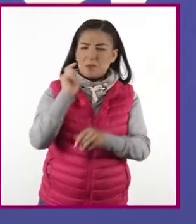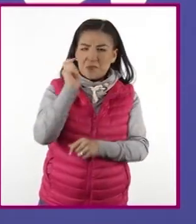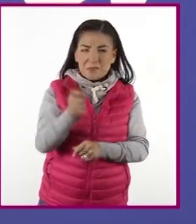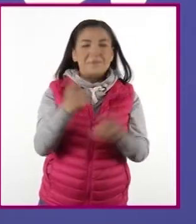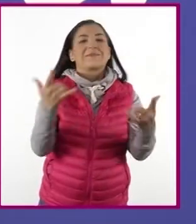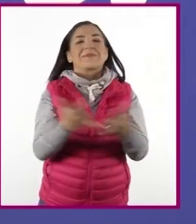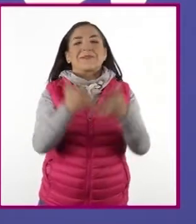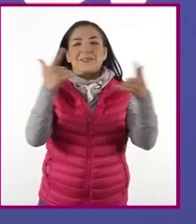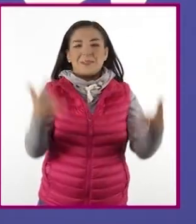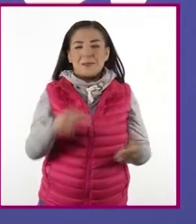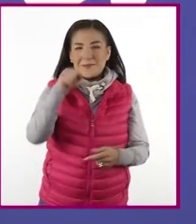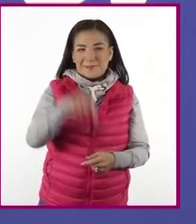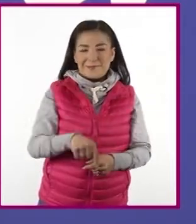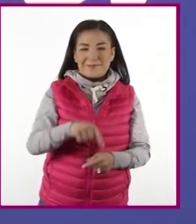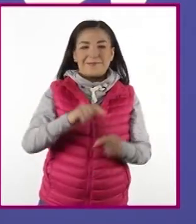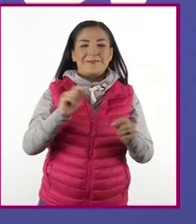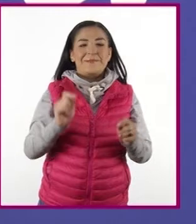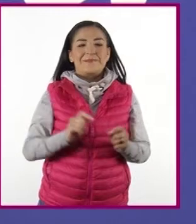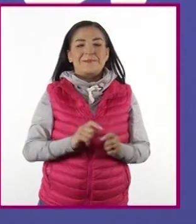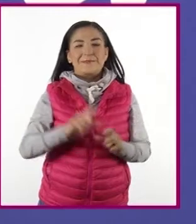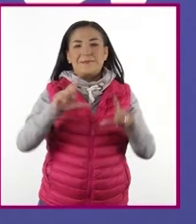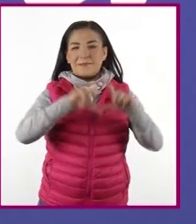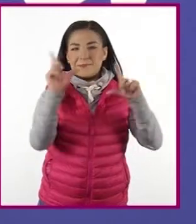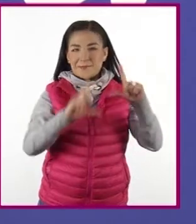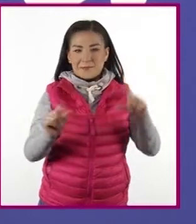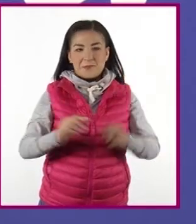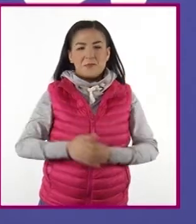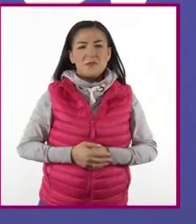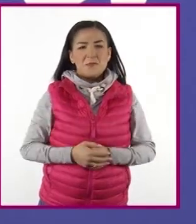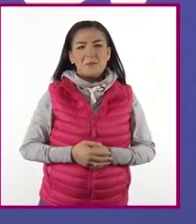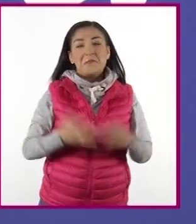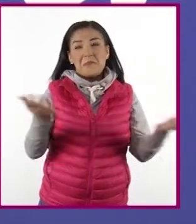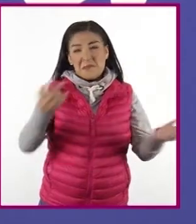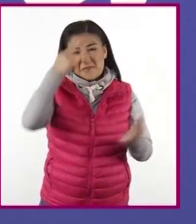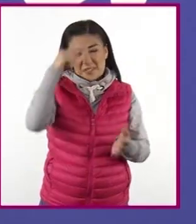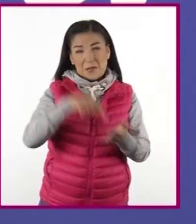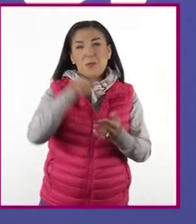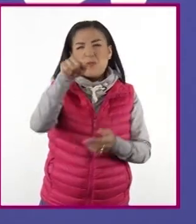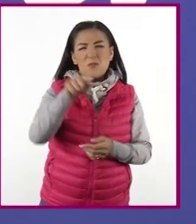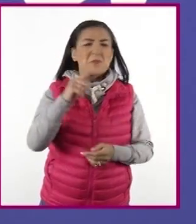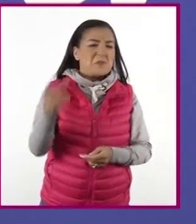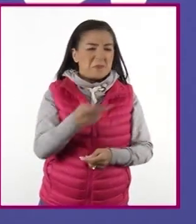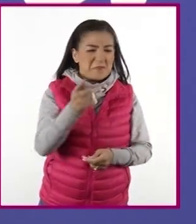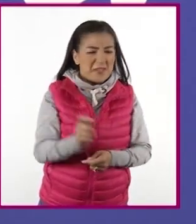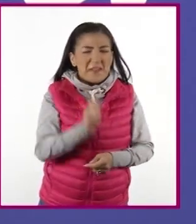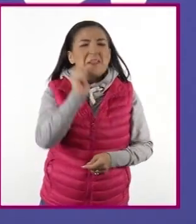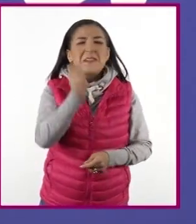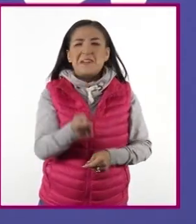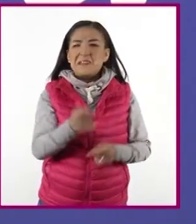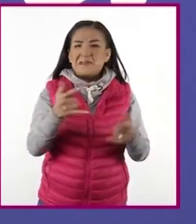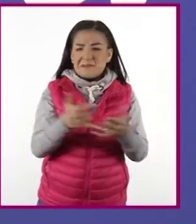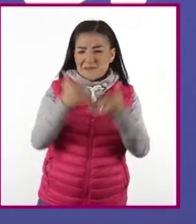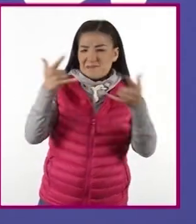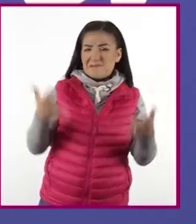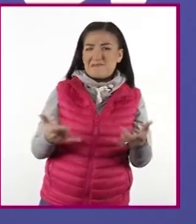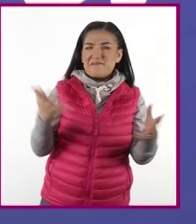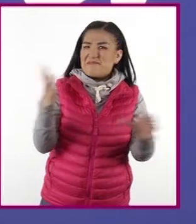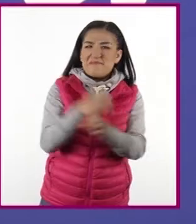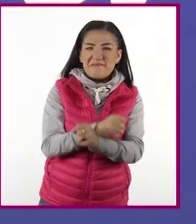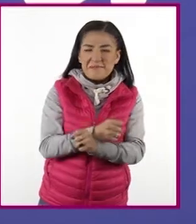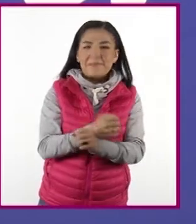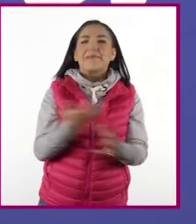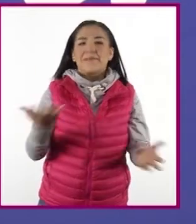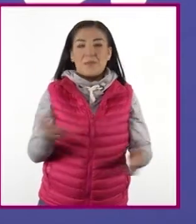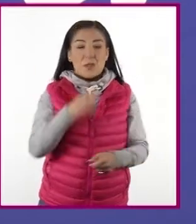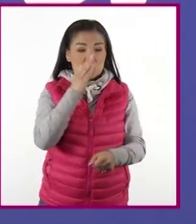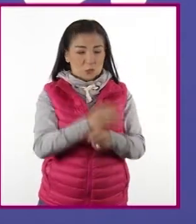la historia de nuestro país. Quizás se han preguntado en repetidas ocasiones, ¿qué es la historia? En respuesta a esta